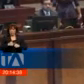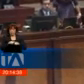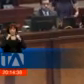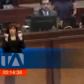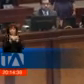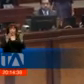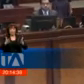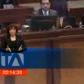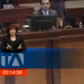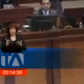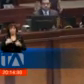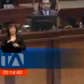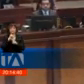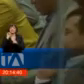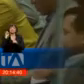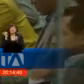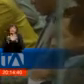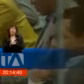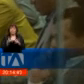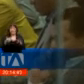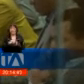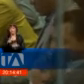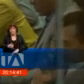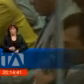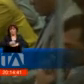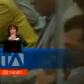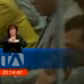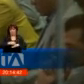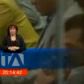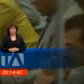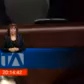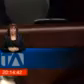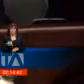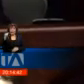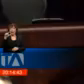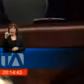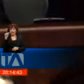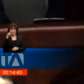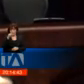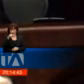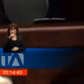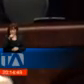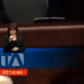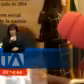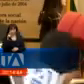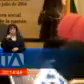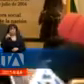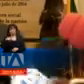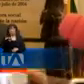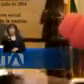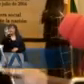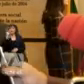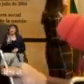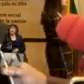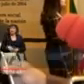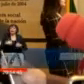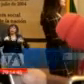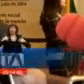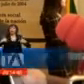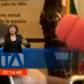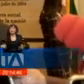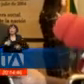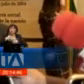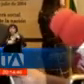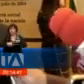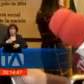asambleístas deberán cambiar de autoridades. En Alianza País deben decidir su candidato a la presidencia. César Litardo dice. Bueno,